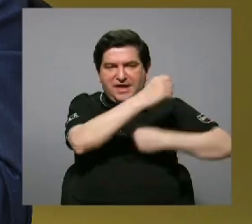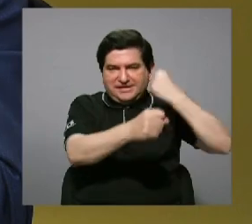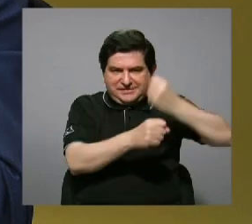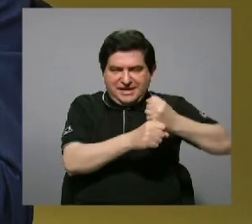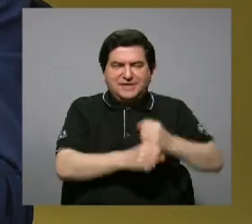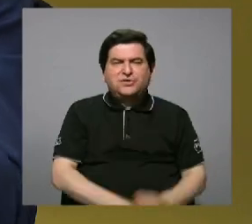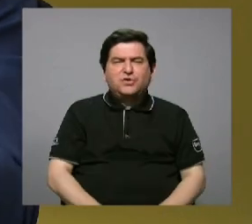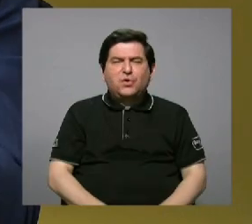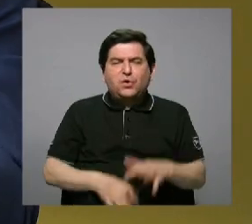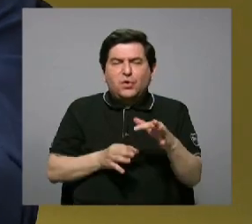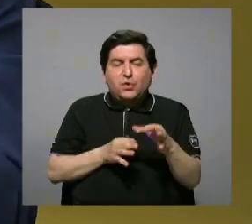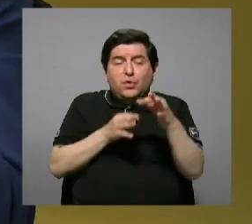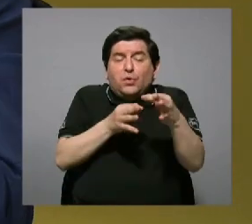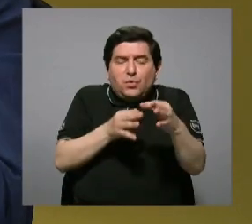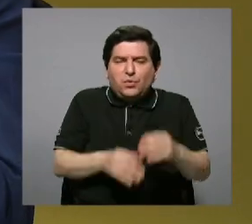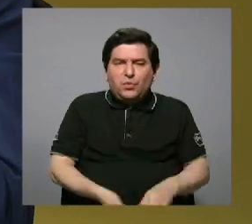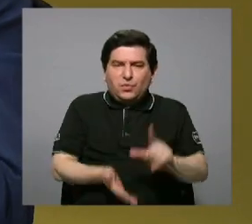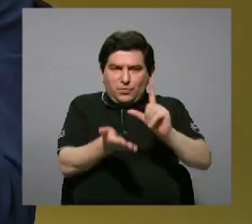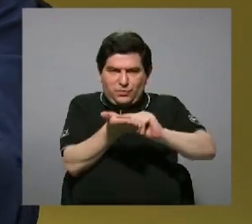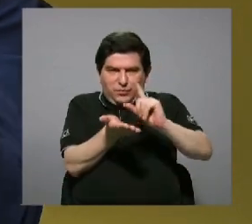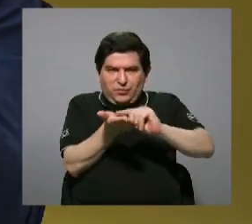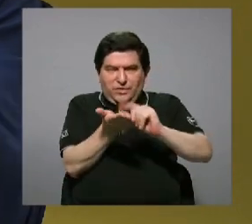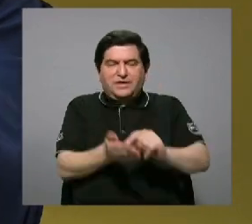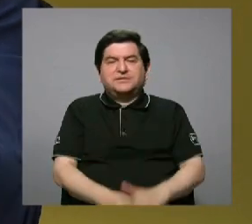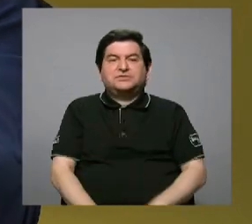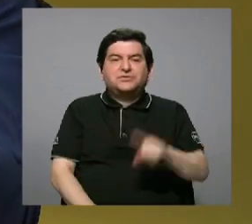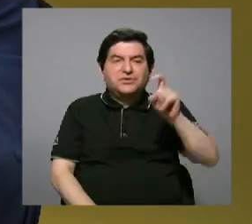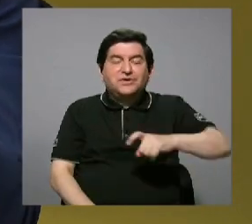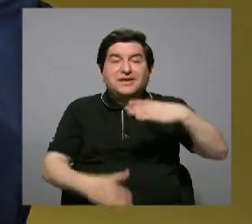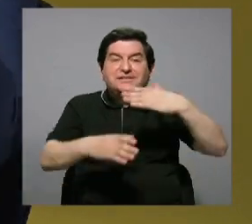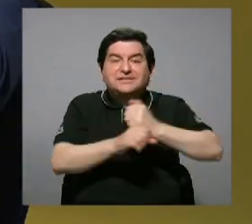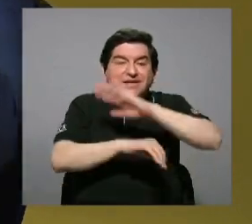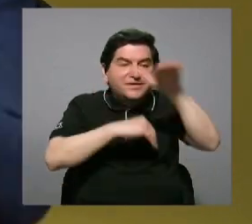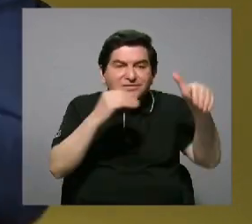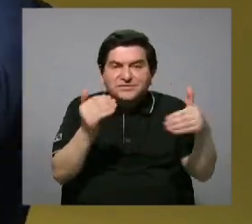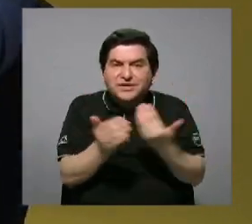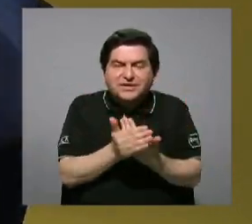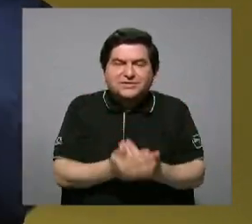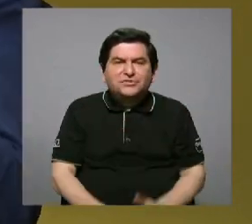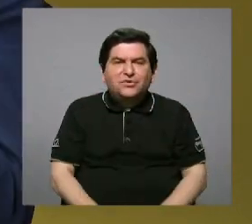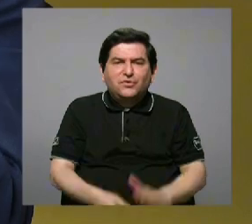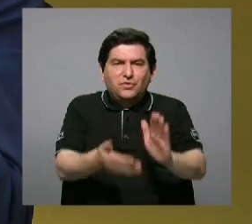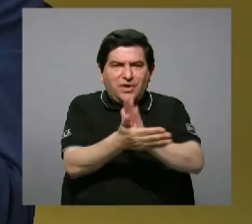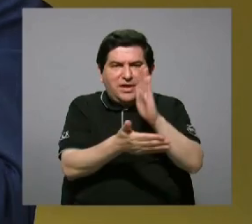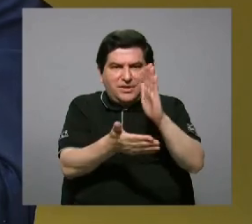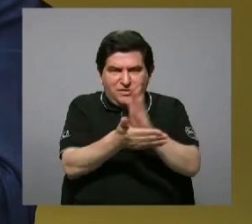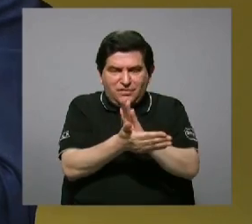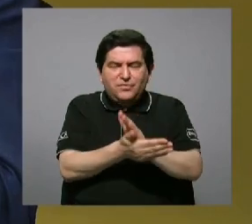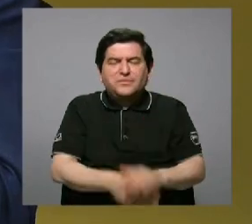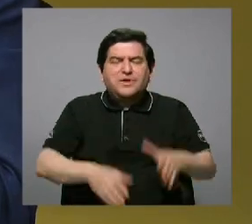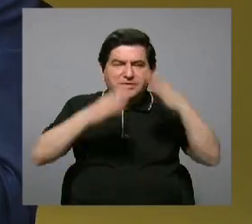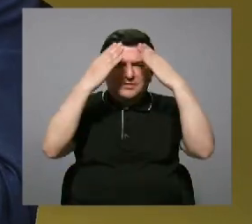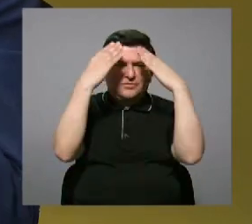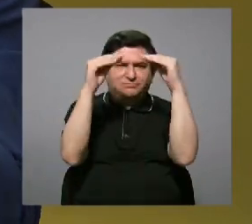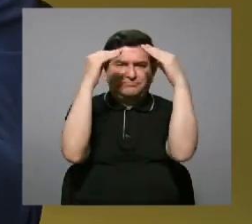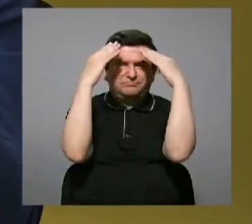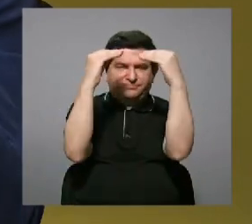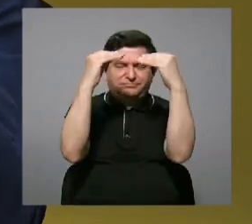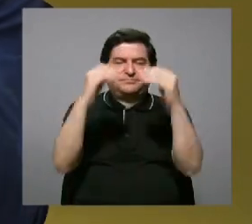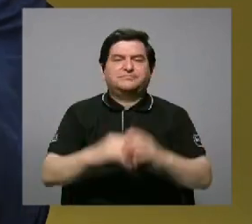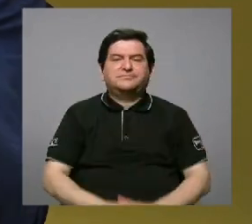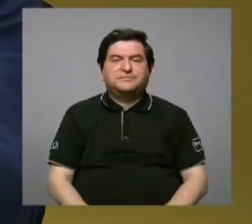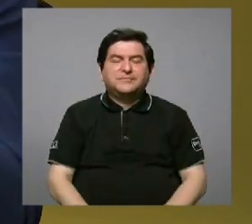Se pospuso un poco la publicación porque había que elaborar todo el paper, el informe, y